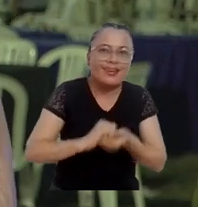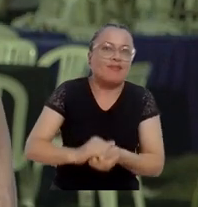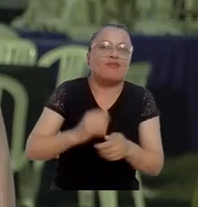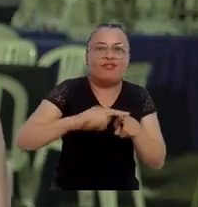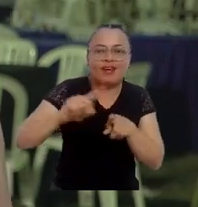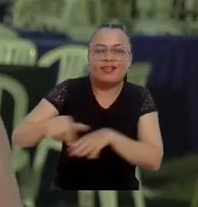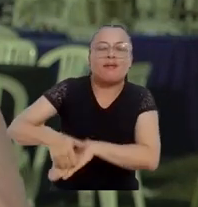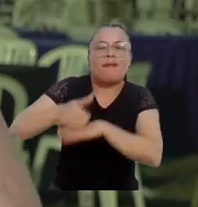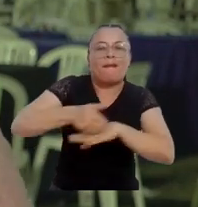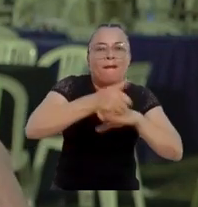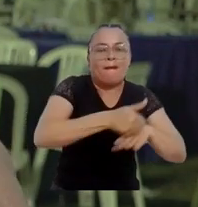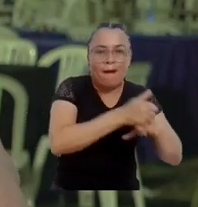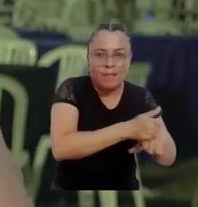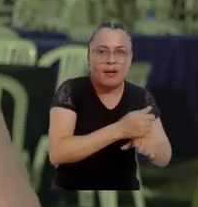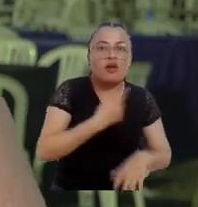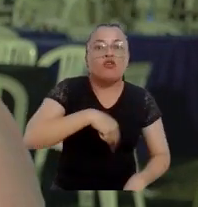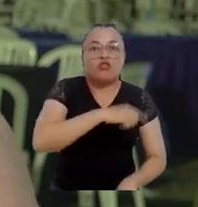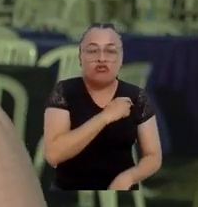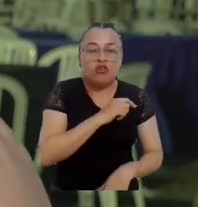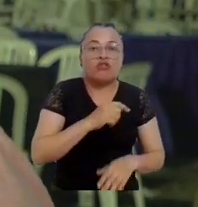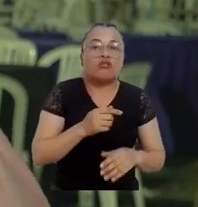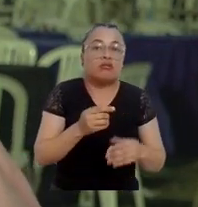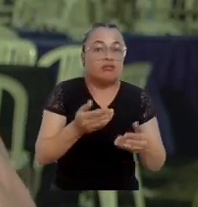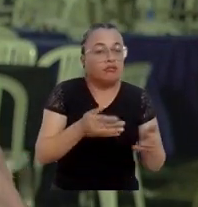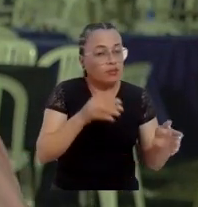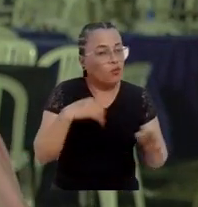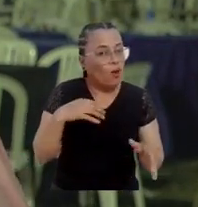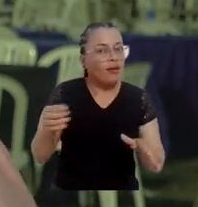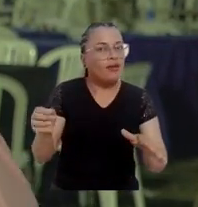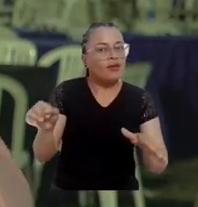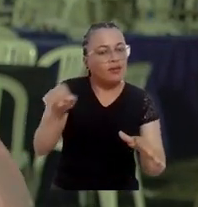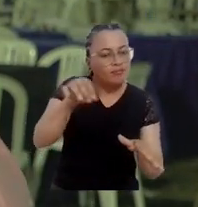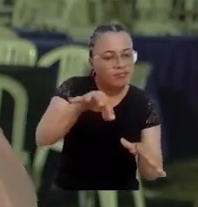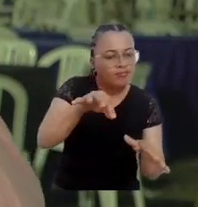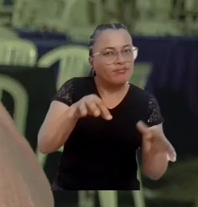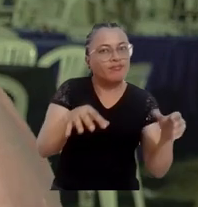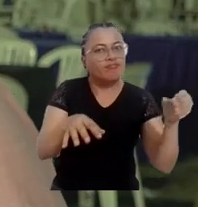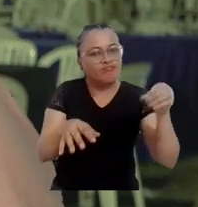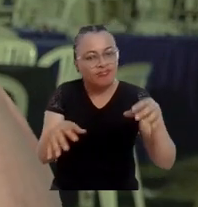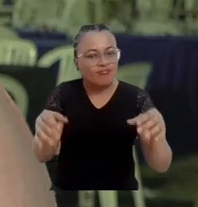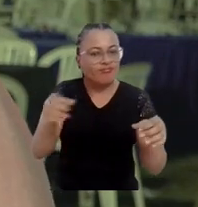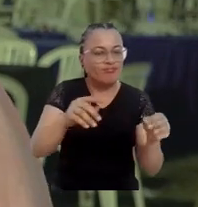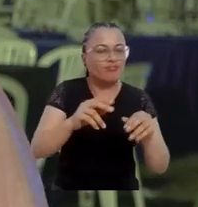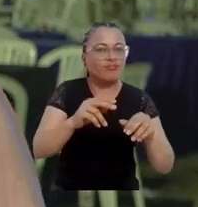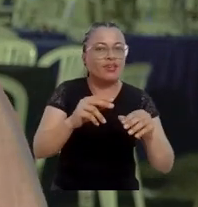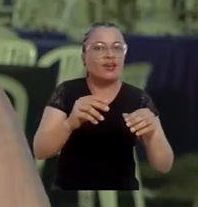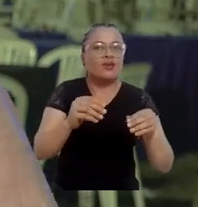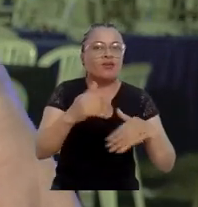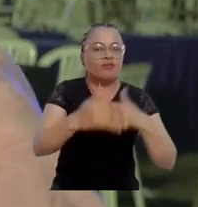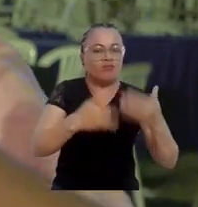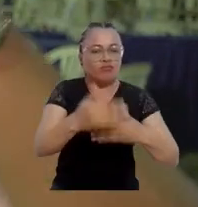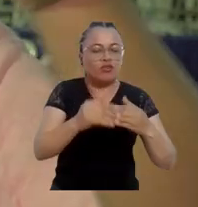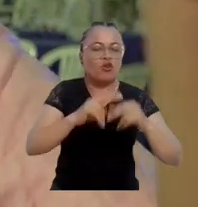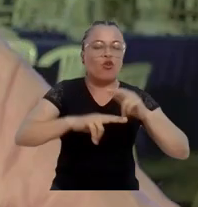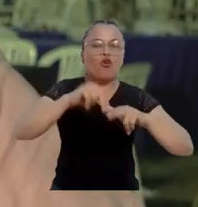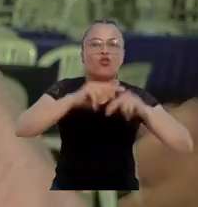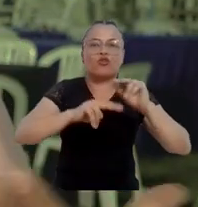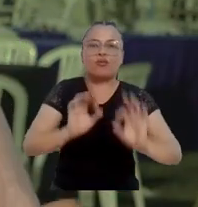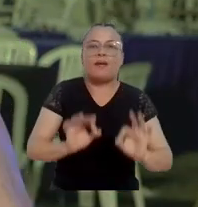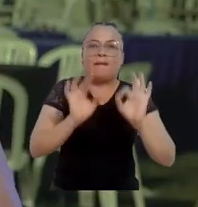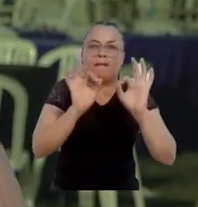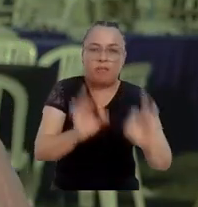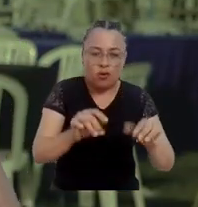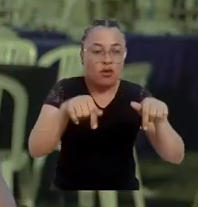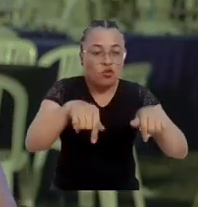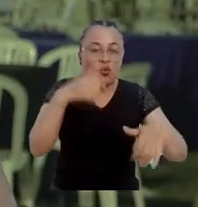las diferentes subdirectivas como nosotros como anfitriones, pusimos un granito de arena. Y ese granito de arena y todo en